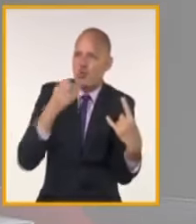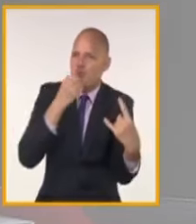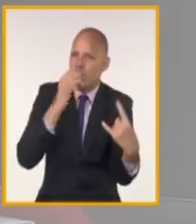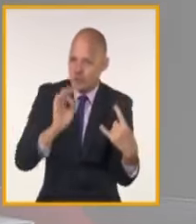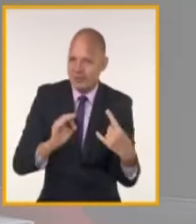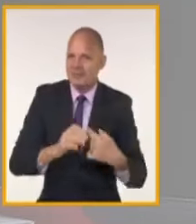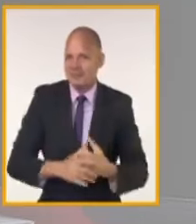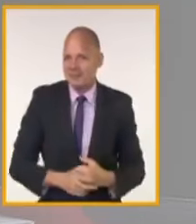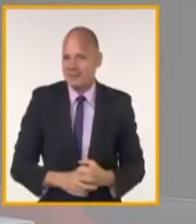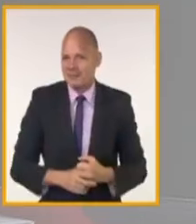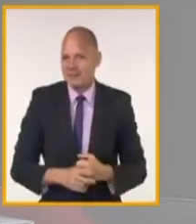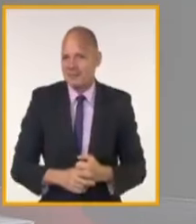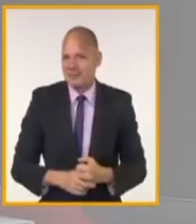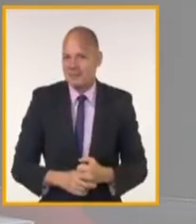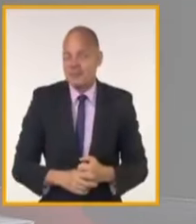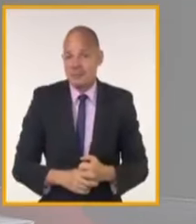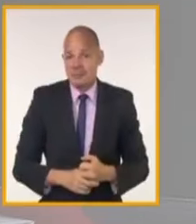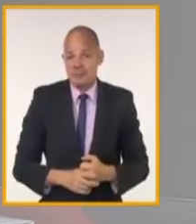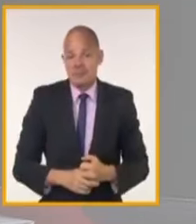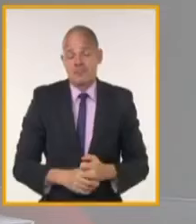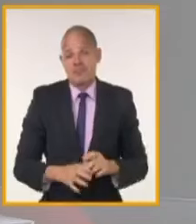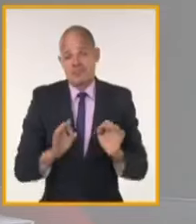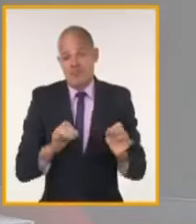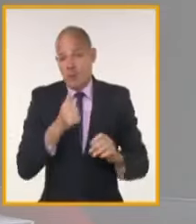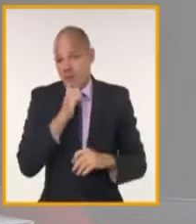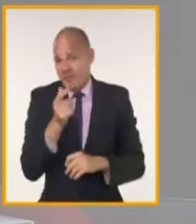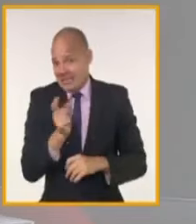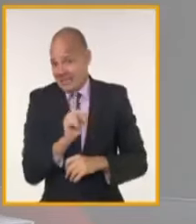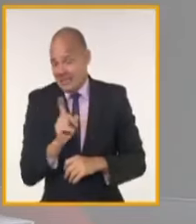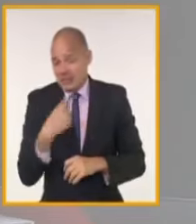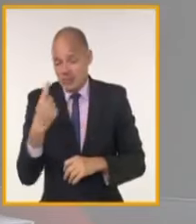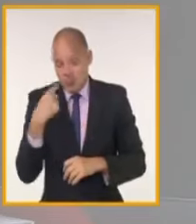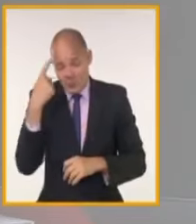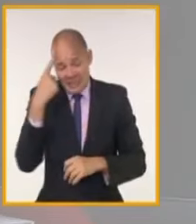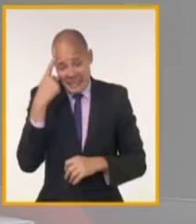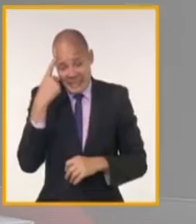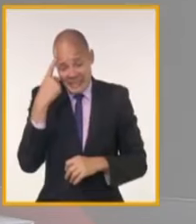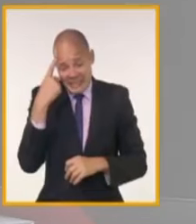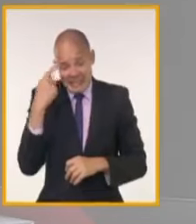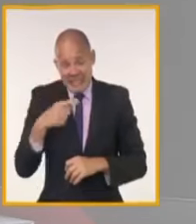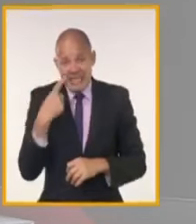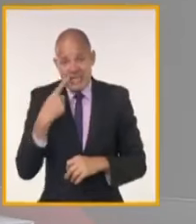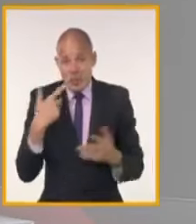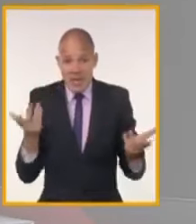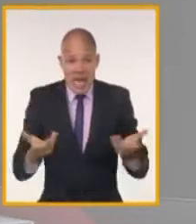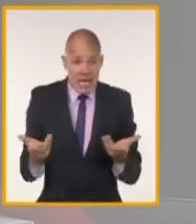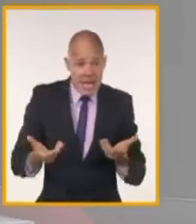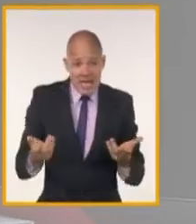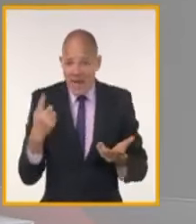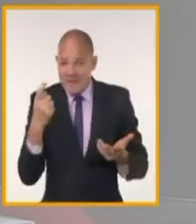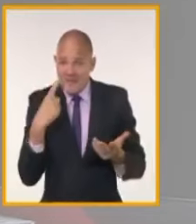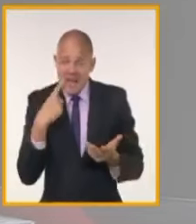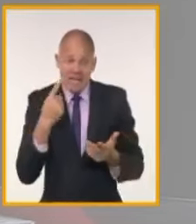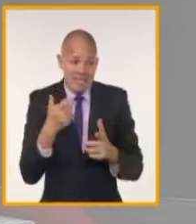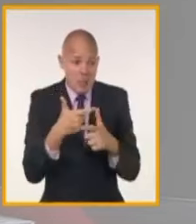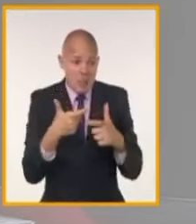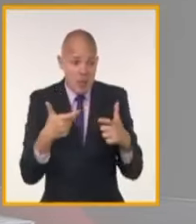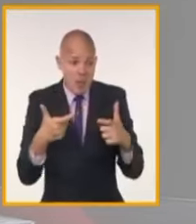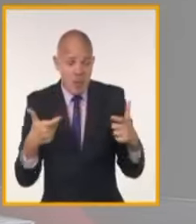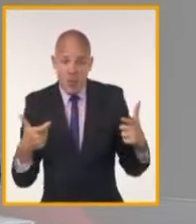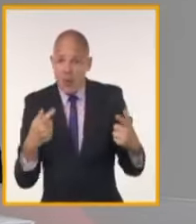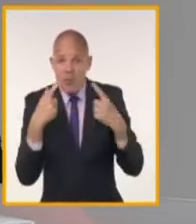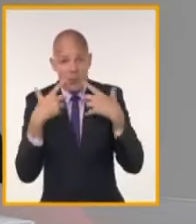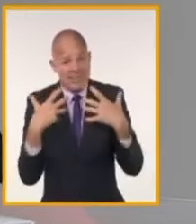proyecto muy grande ejecutarlo en el corto plazo dentro de las medidas está esa que é